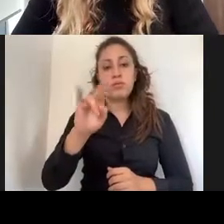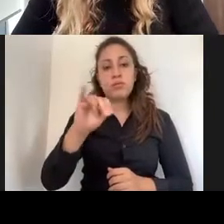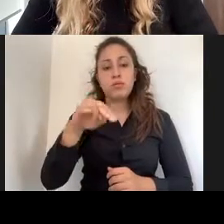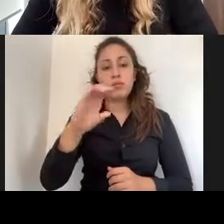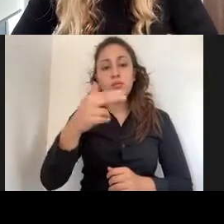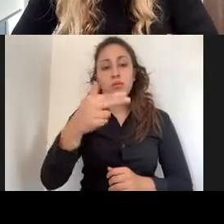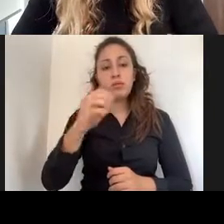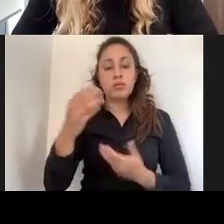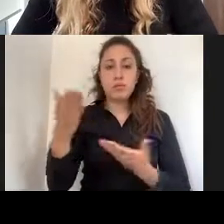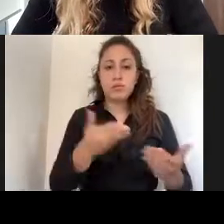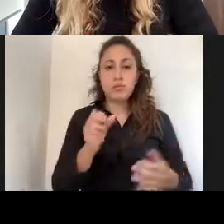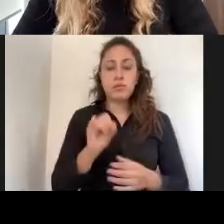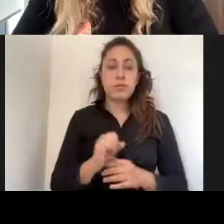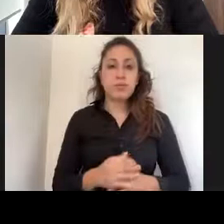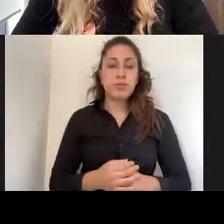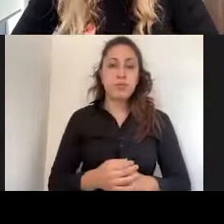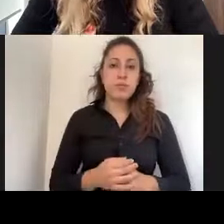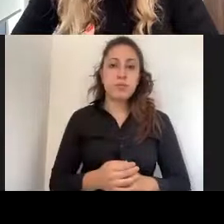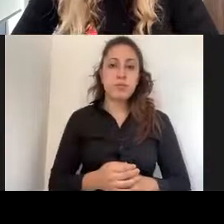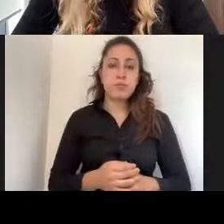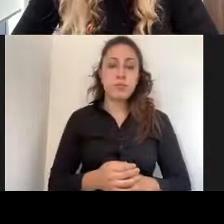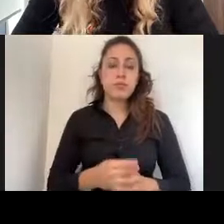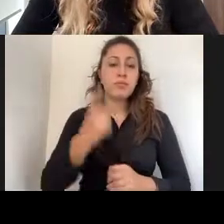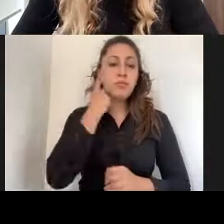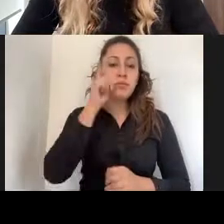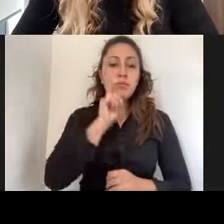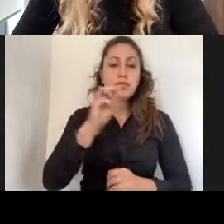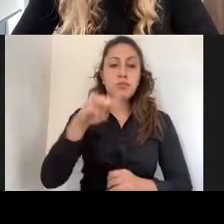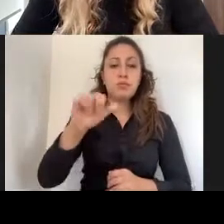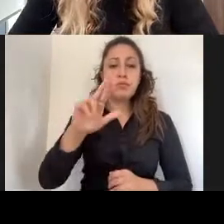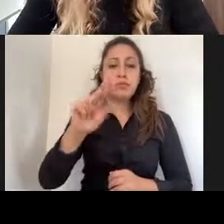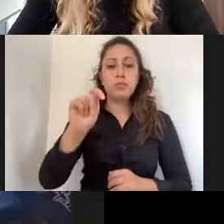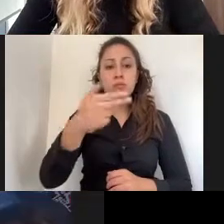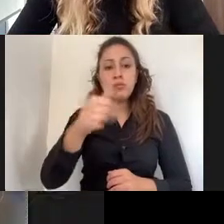Martínez Urincho, presente. Diputada Marta Soledad Ávila Ventura.